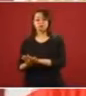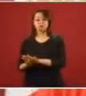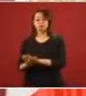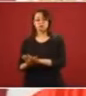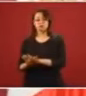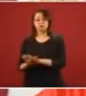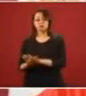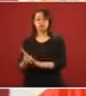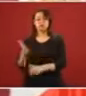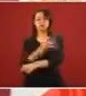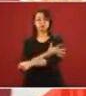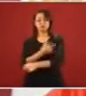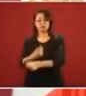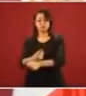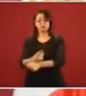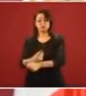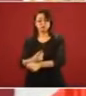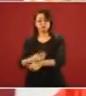es honesto.